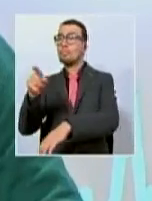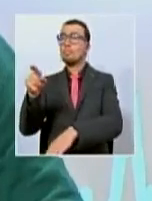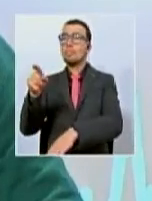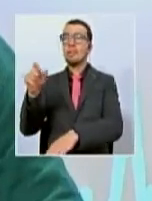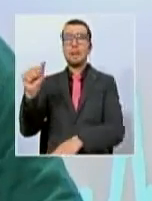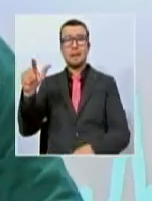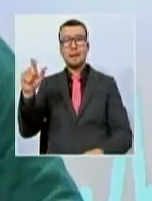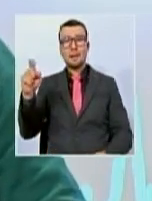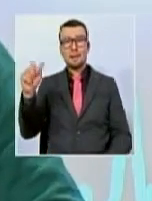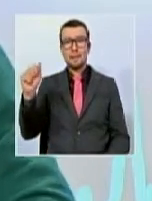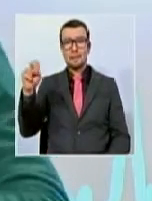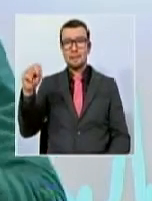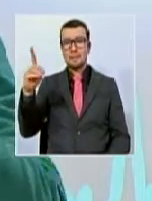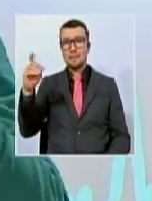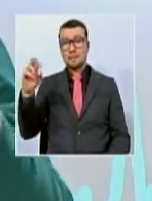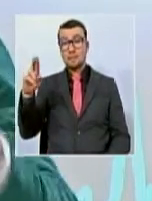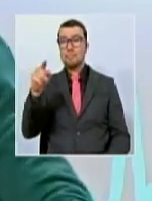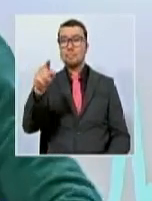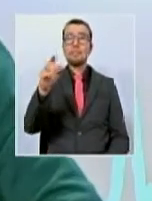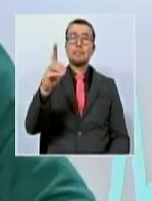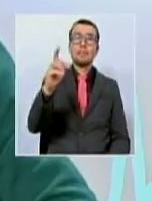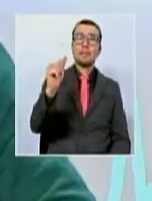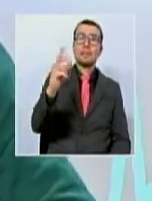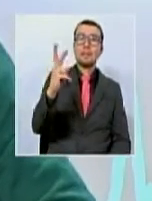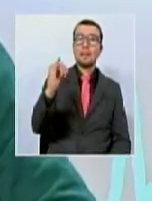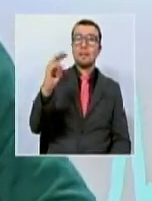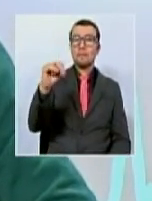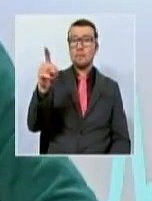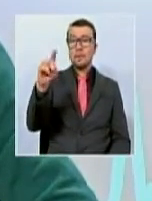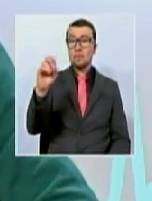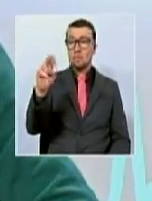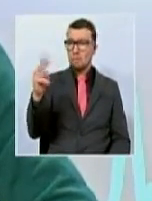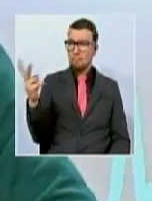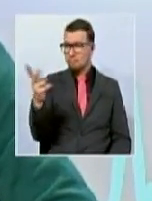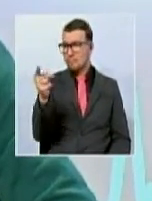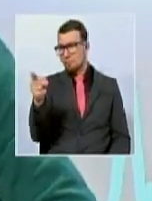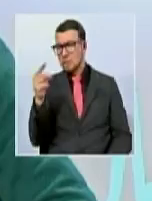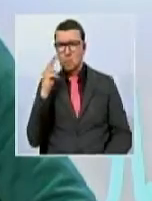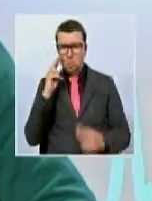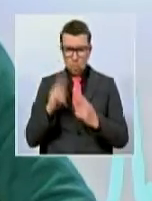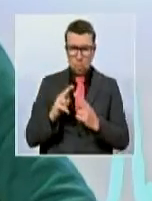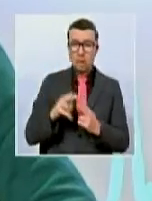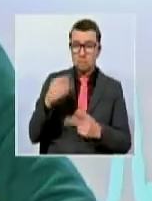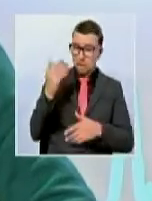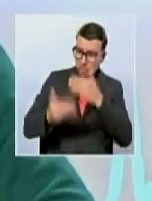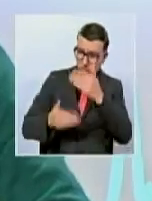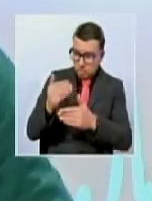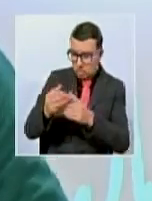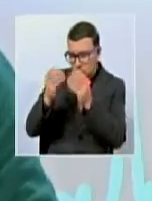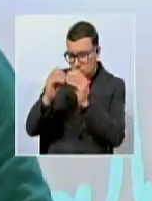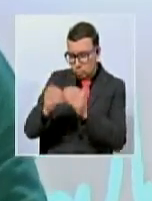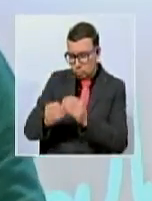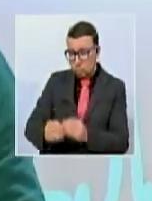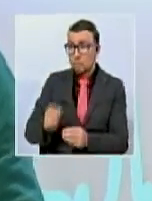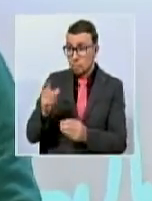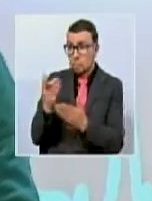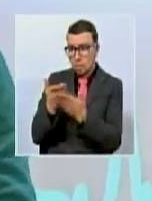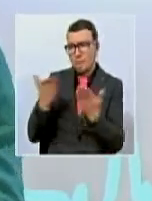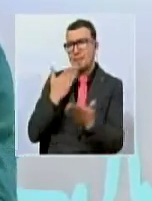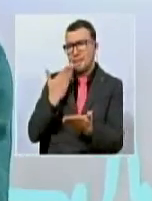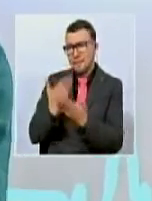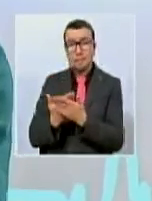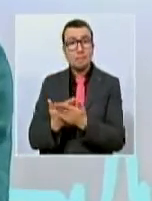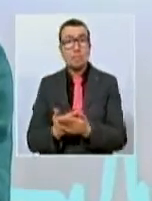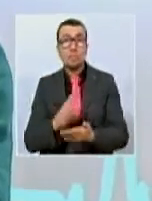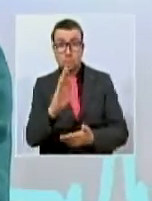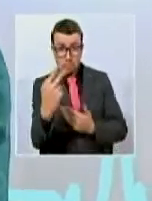Alexander Albarán, director de todo este proyecto de investigación que se viene realizando en productos naturales, y a todos ustedes por estar con nosotros, y